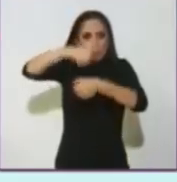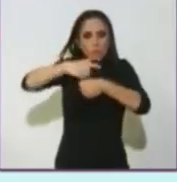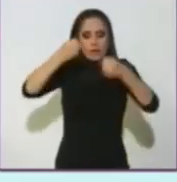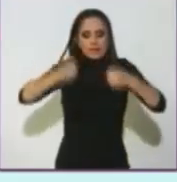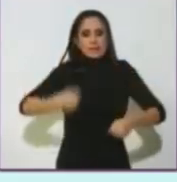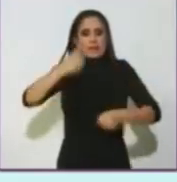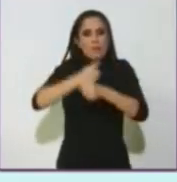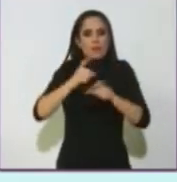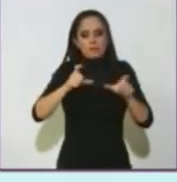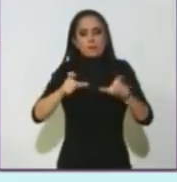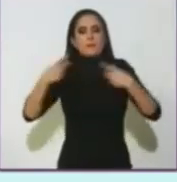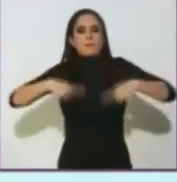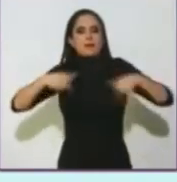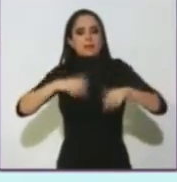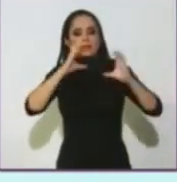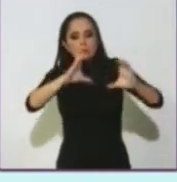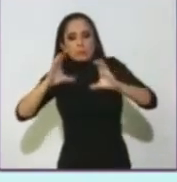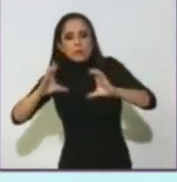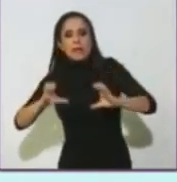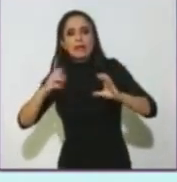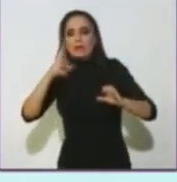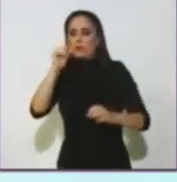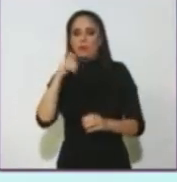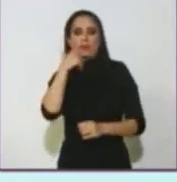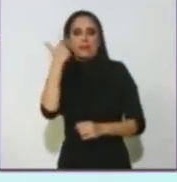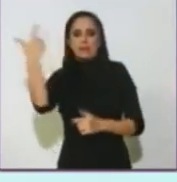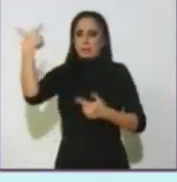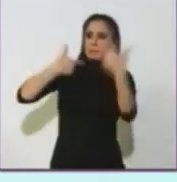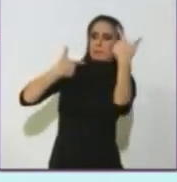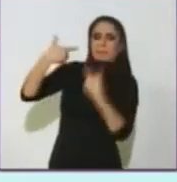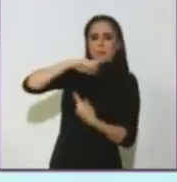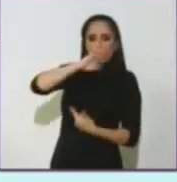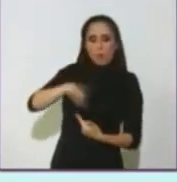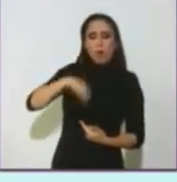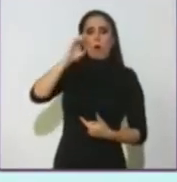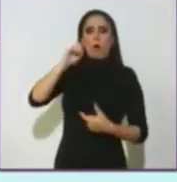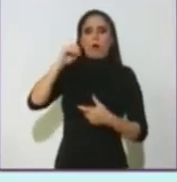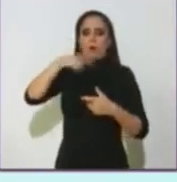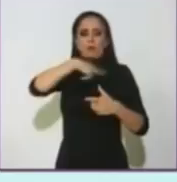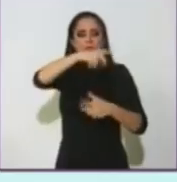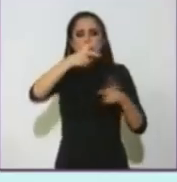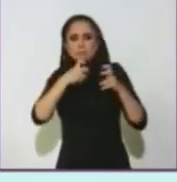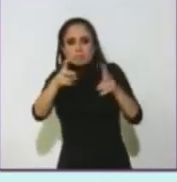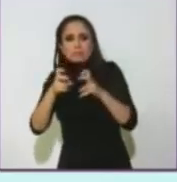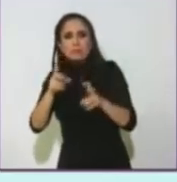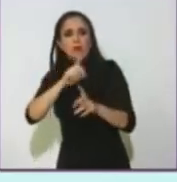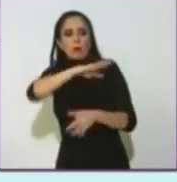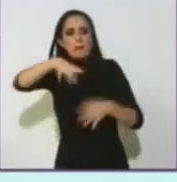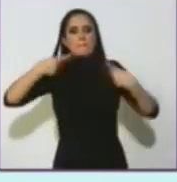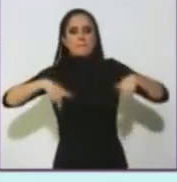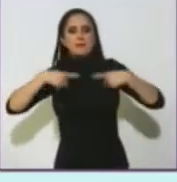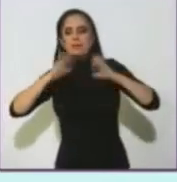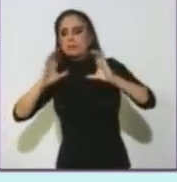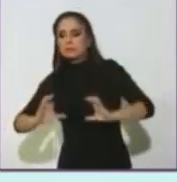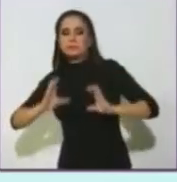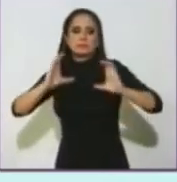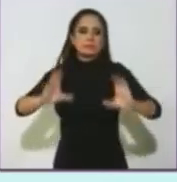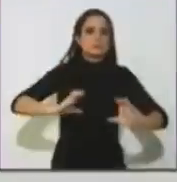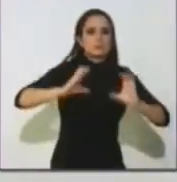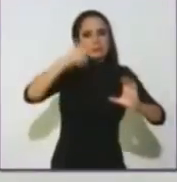gente no quiere perder patrimonio y vidas lo que hace posible que la ciudad sea todavía pacífica en cierta medida